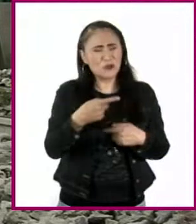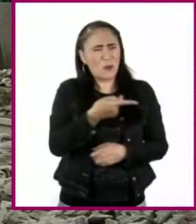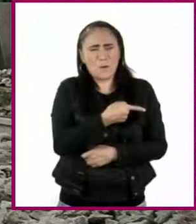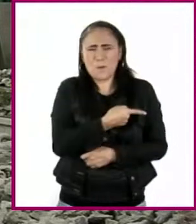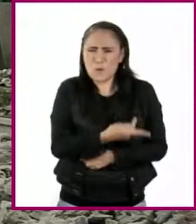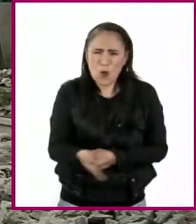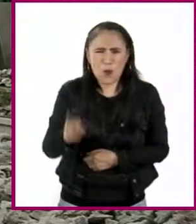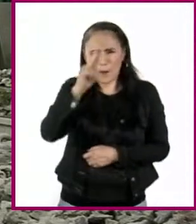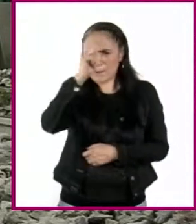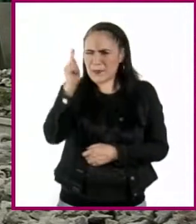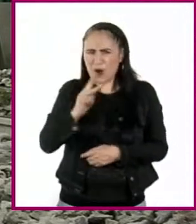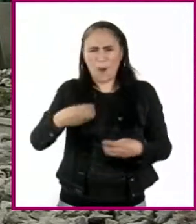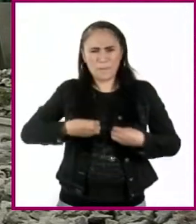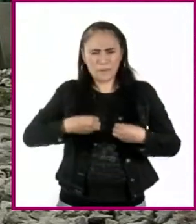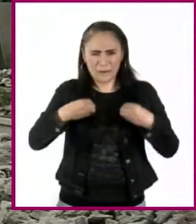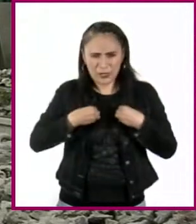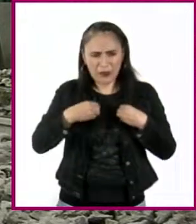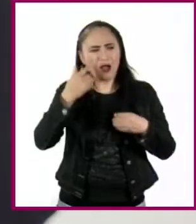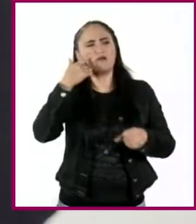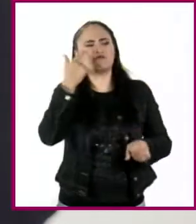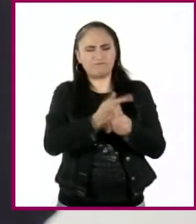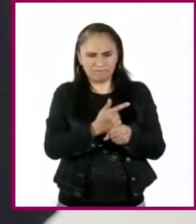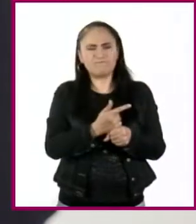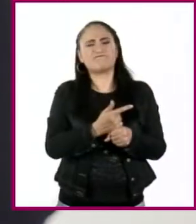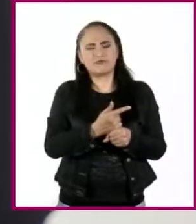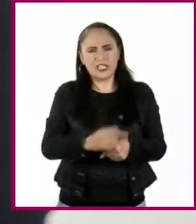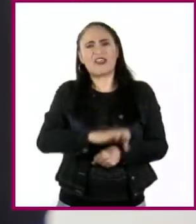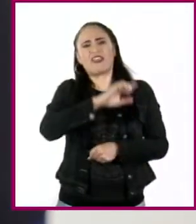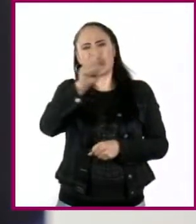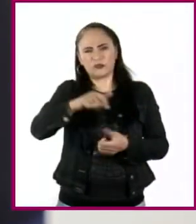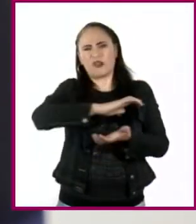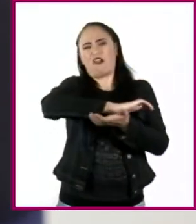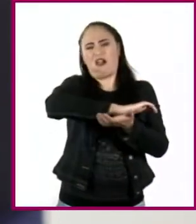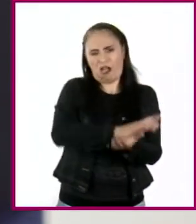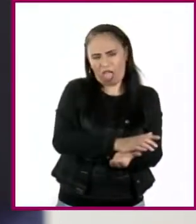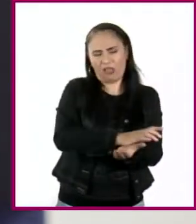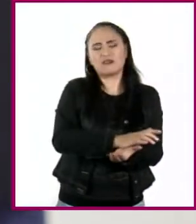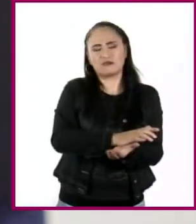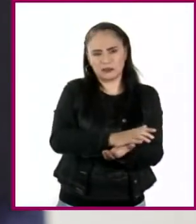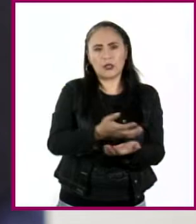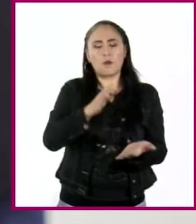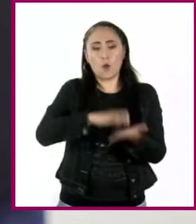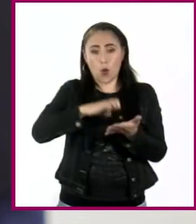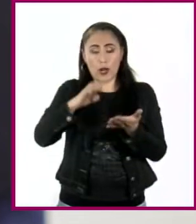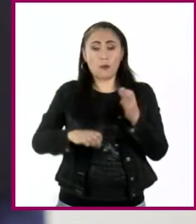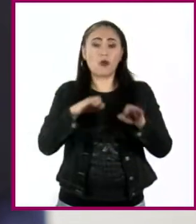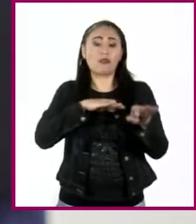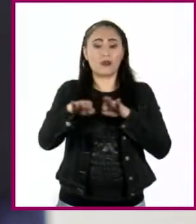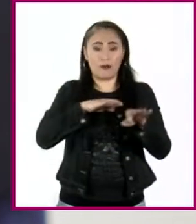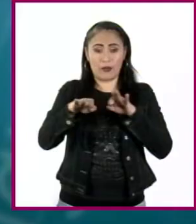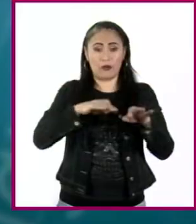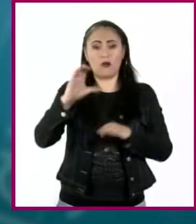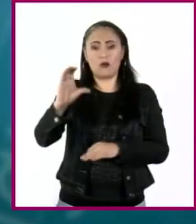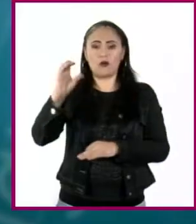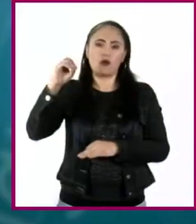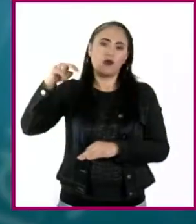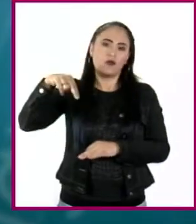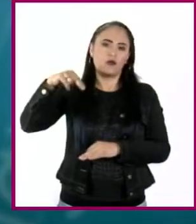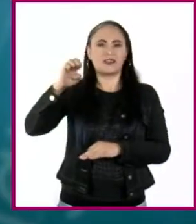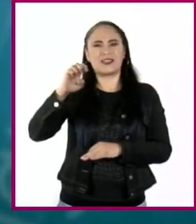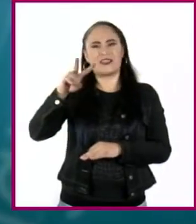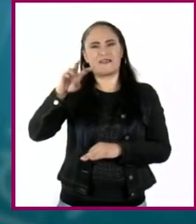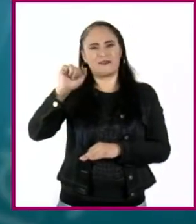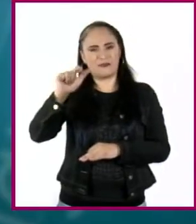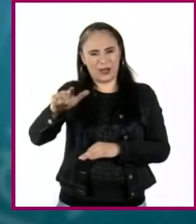pobreza puede ser fácilmente identificado y ser víctima de discriminación, por ejemplo, en el trabajo. Según el Coneval, las personas